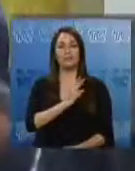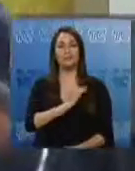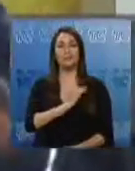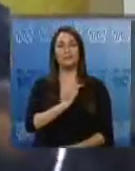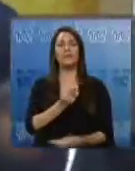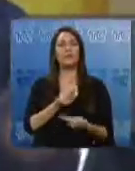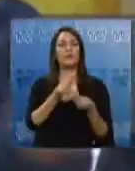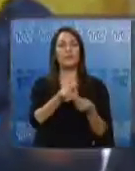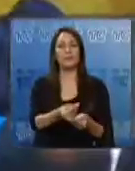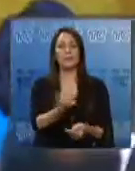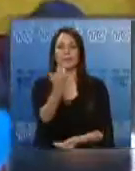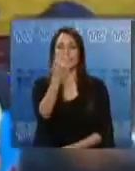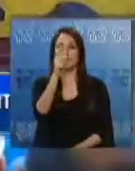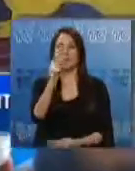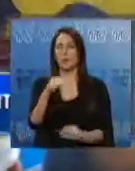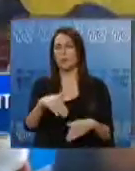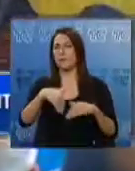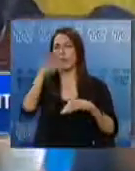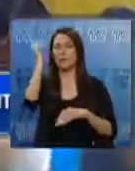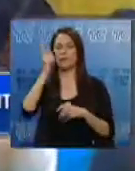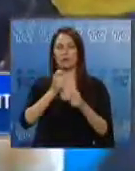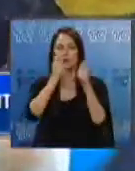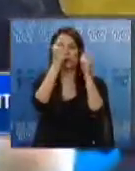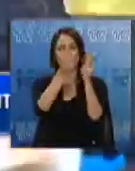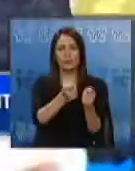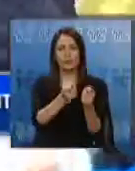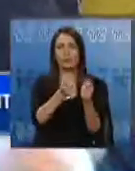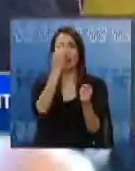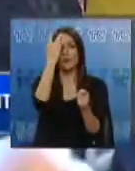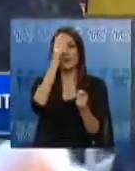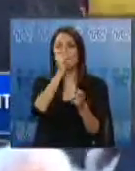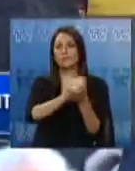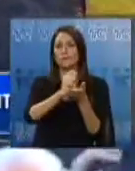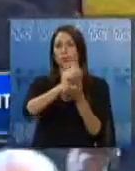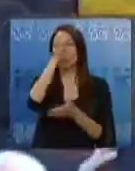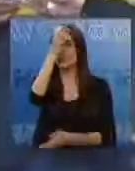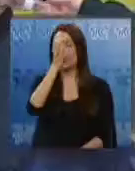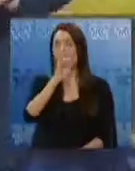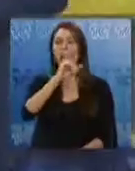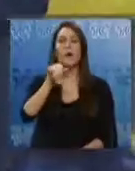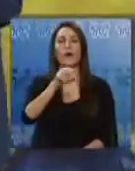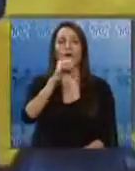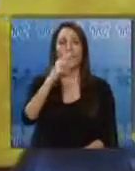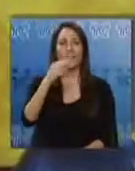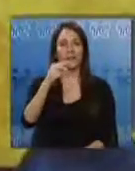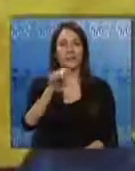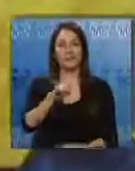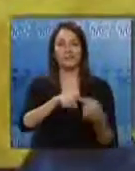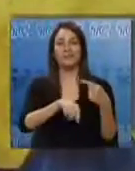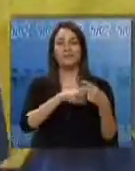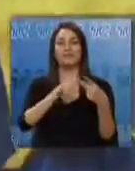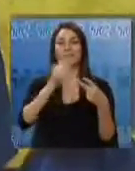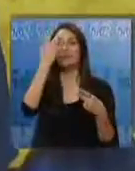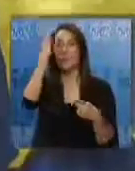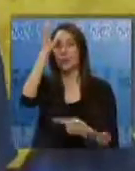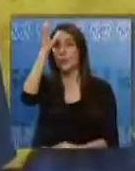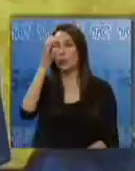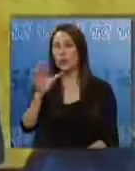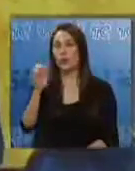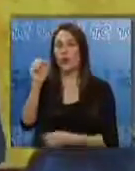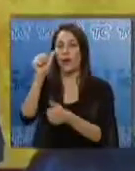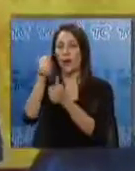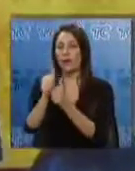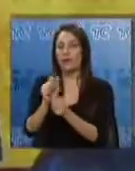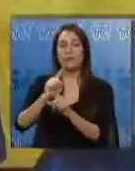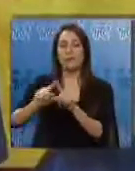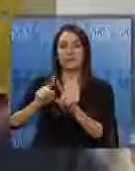ecuatorianos destacados, en la categoría literaria al escritor y gestor cultural Jorge Dávila Vázquez, por su desempeño en cultura y las artes a